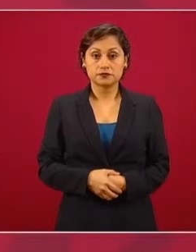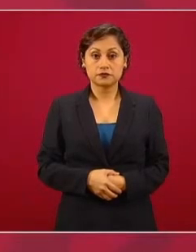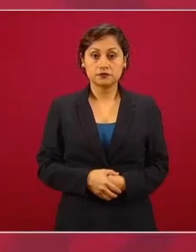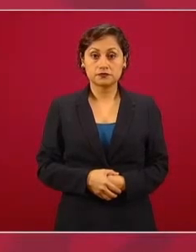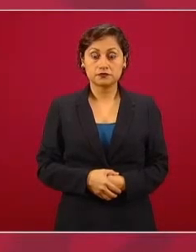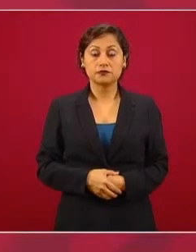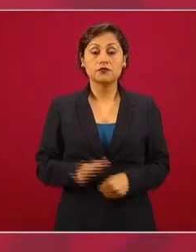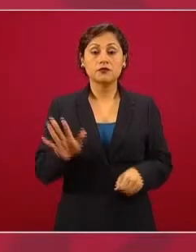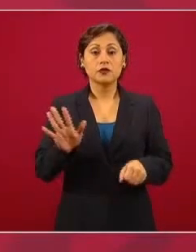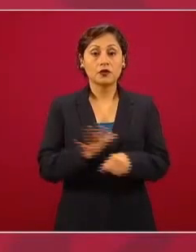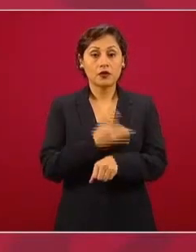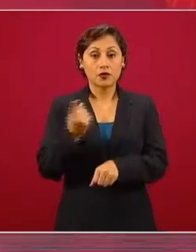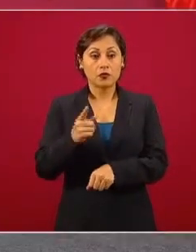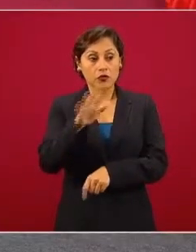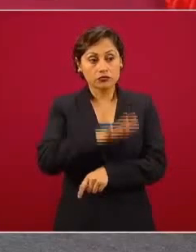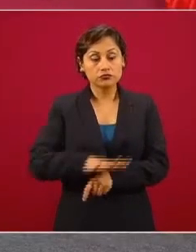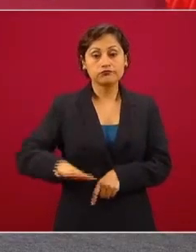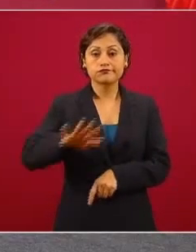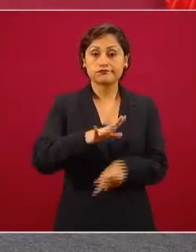que